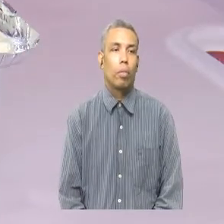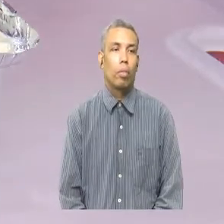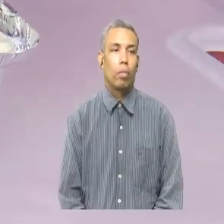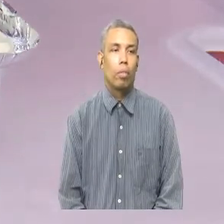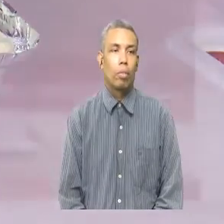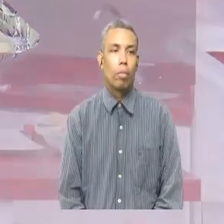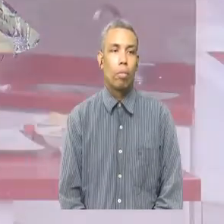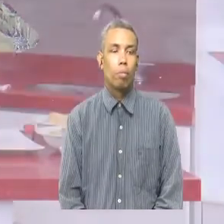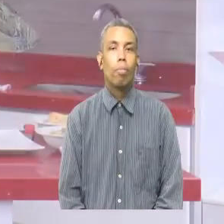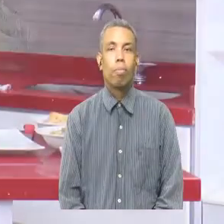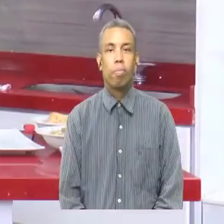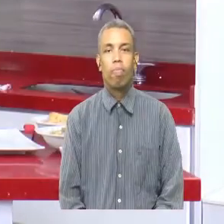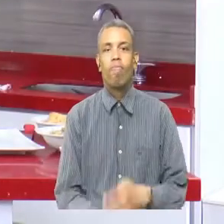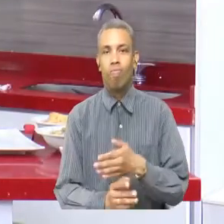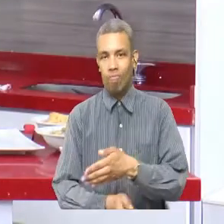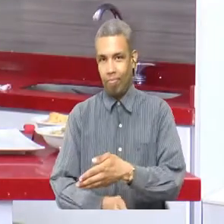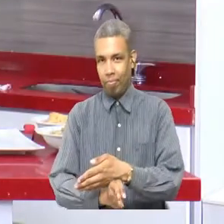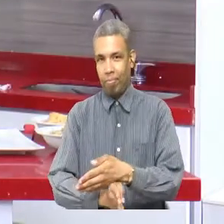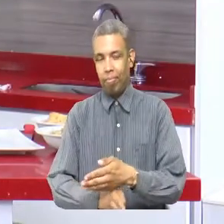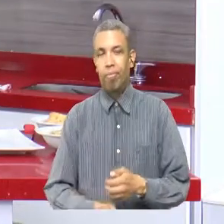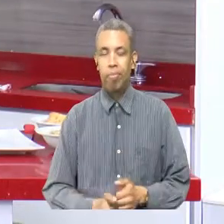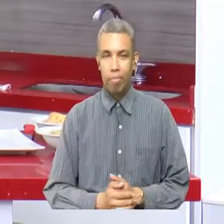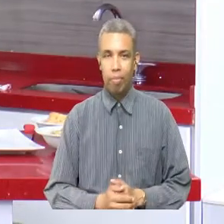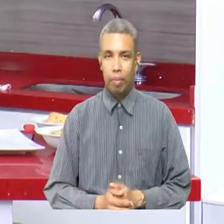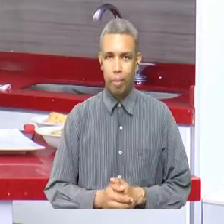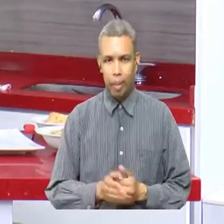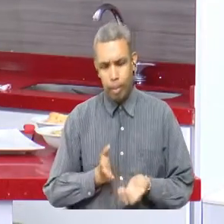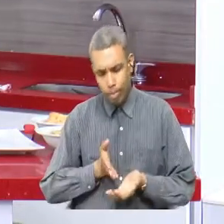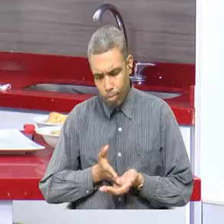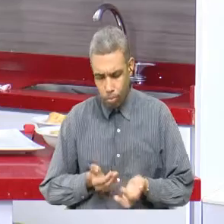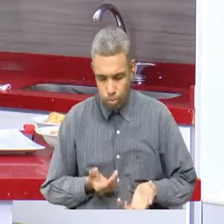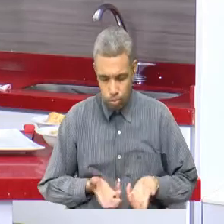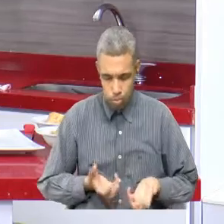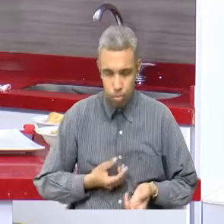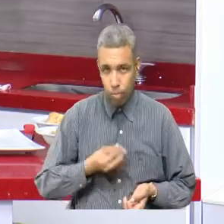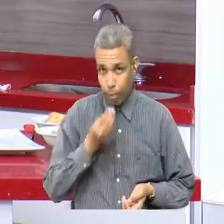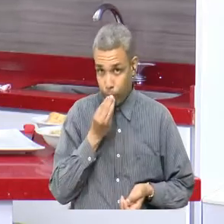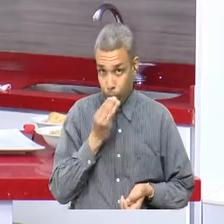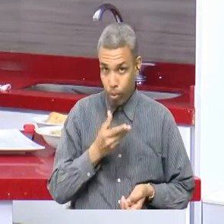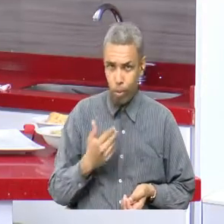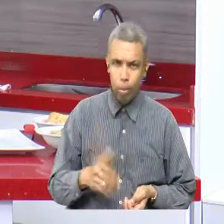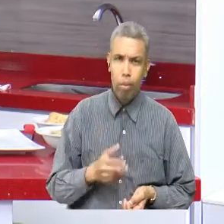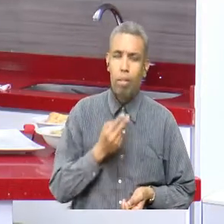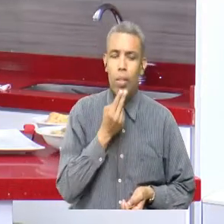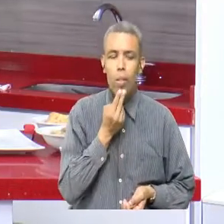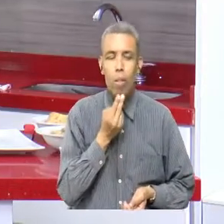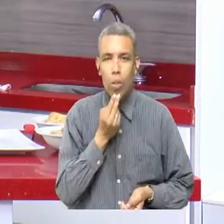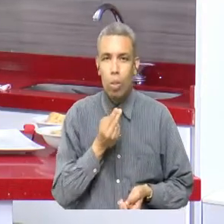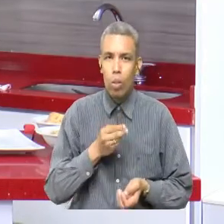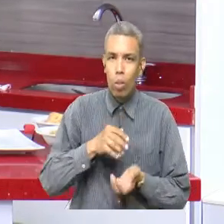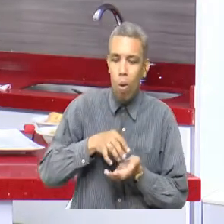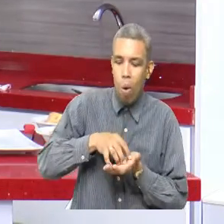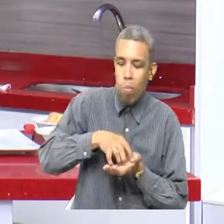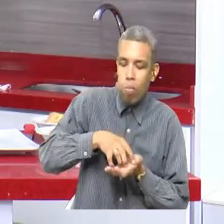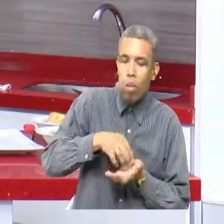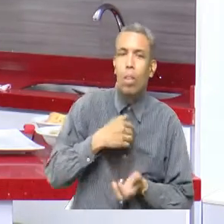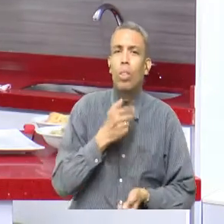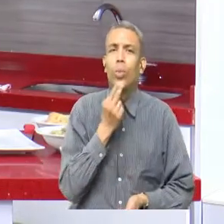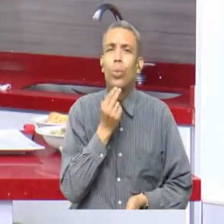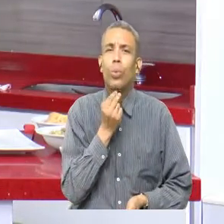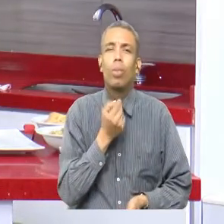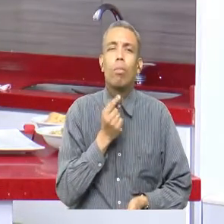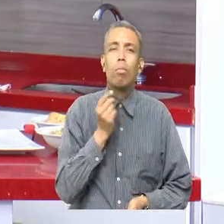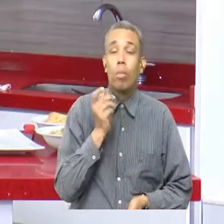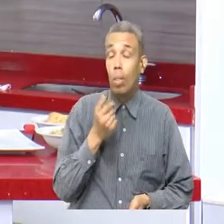Vamos con A Pedir de Boca, queridos televidentes, y sí que está A Pedir de Boca nuestro postre. Claro, y dulce. Sí, y bien dulcecito. Dulce y